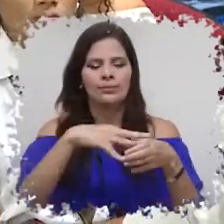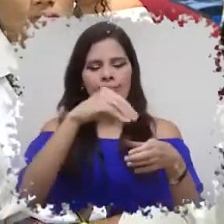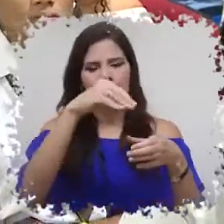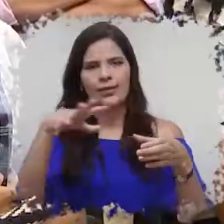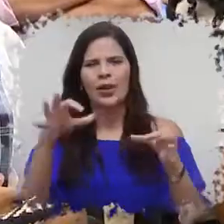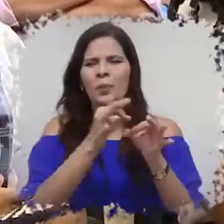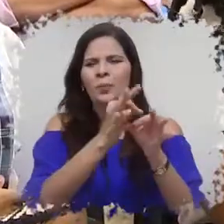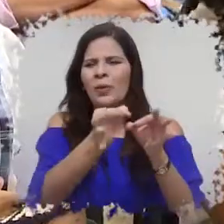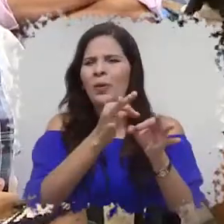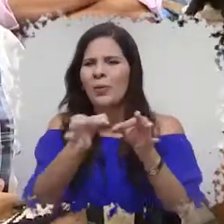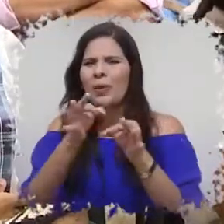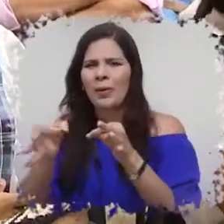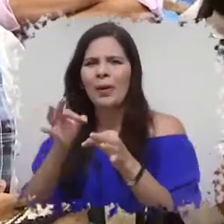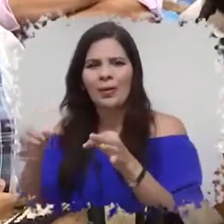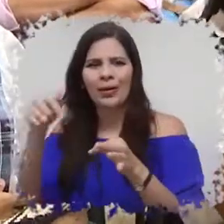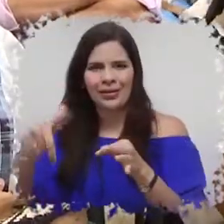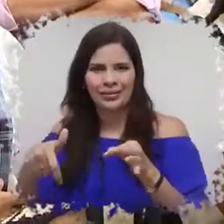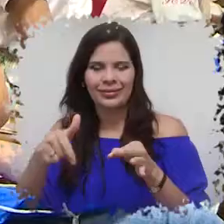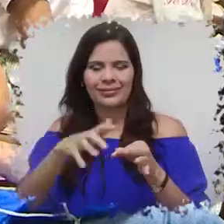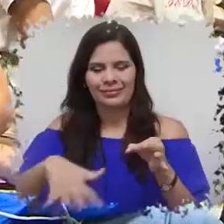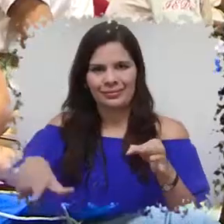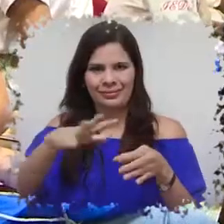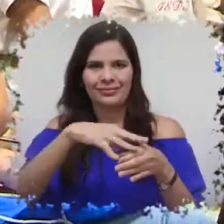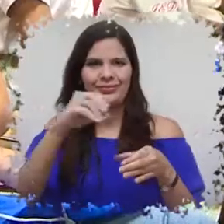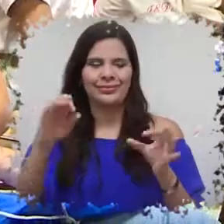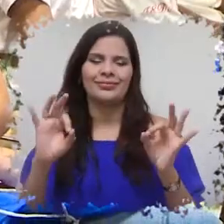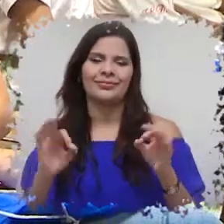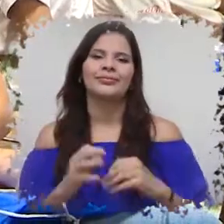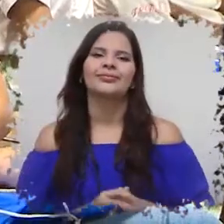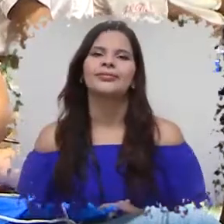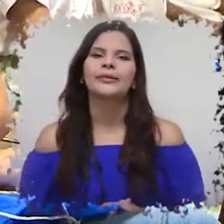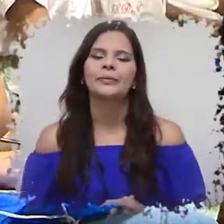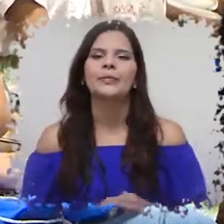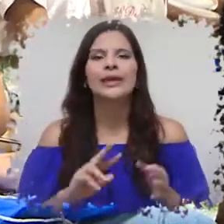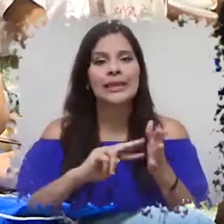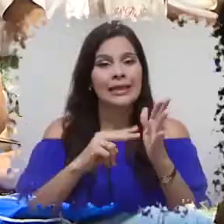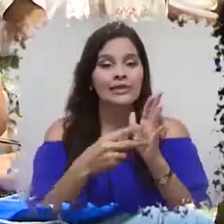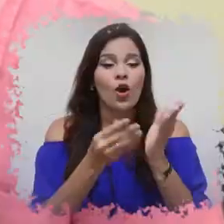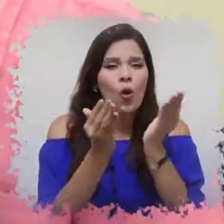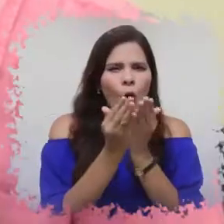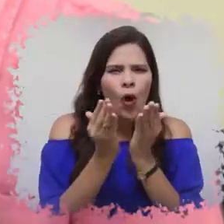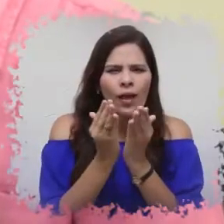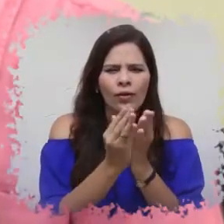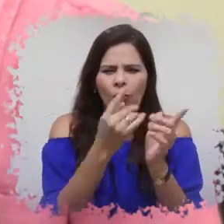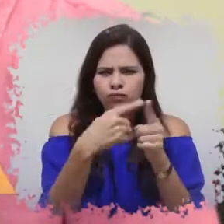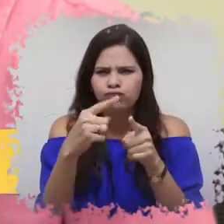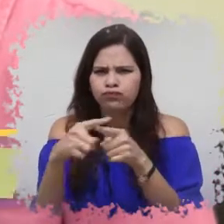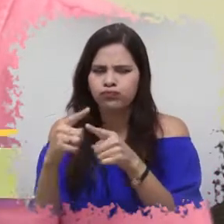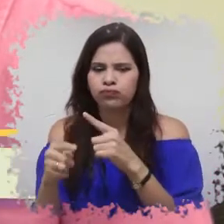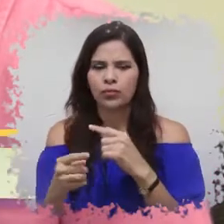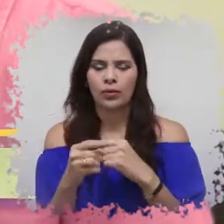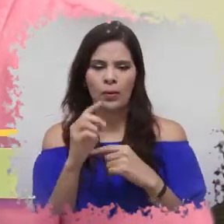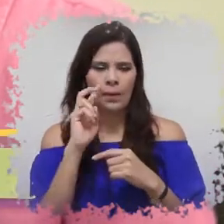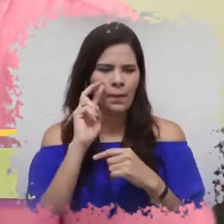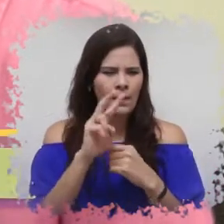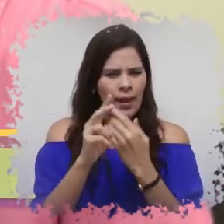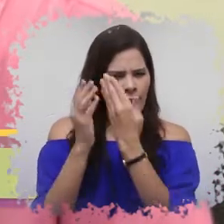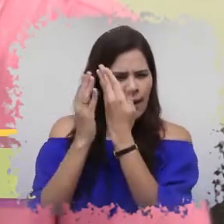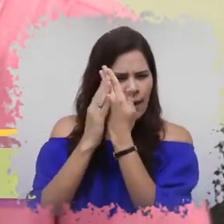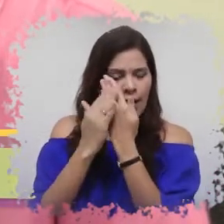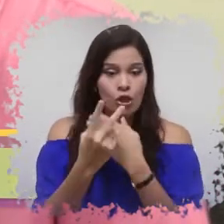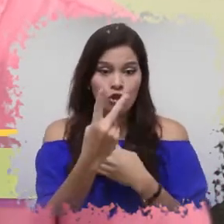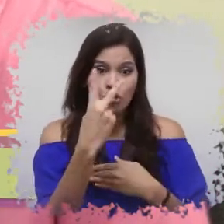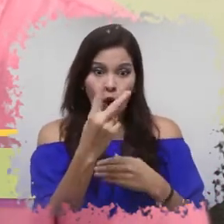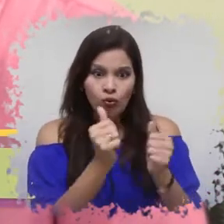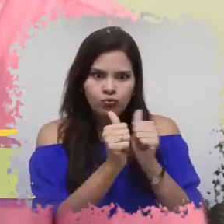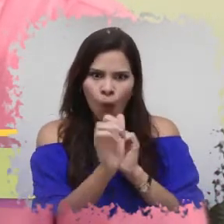pertenecientes a las instituciones educativas de los municipios no certificados del departamento. Los dos primeros puestos de cada uno de estos colegios se